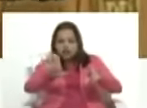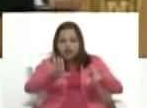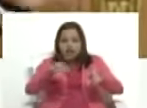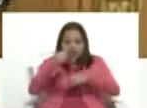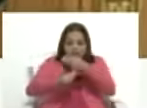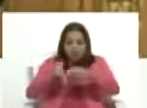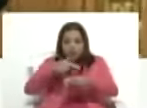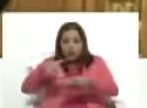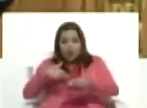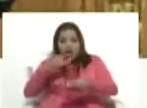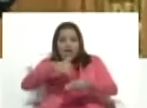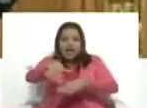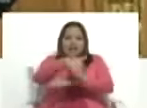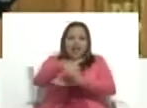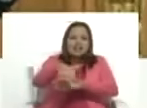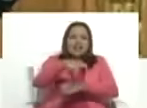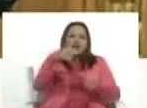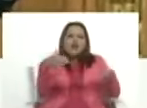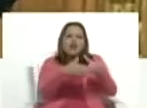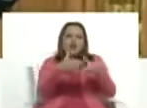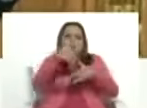ocurría, estaban en la calle los nuestros, pues.